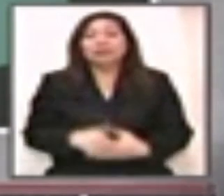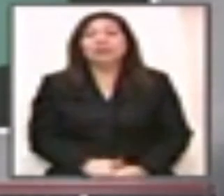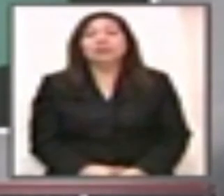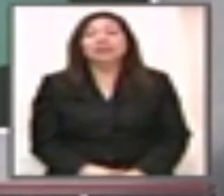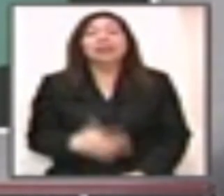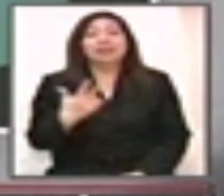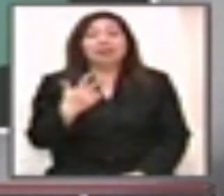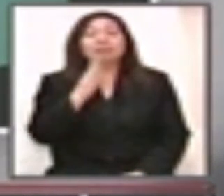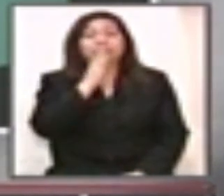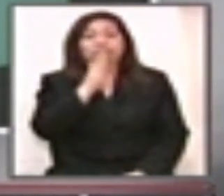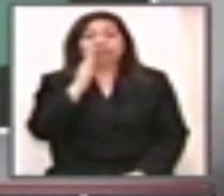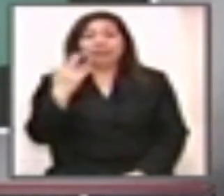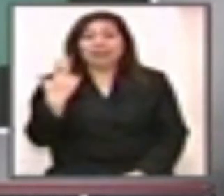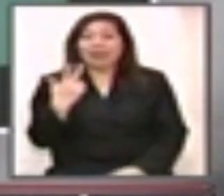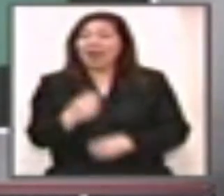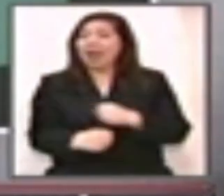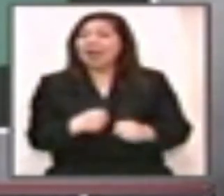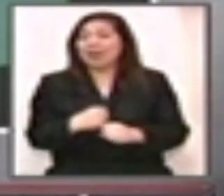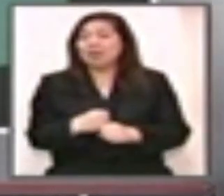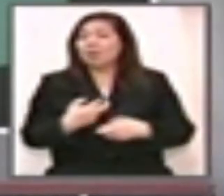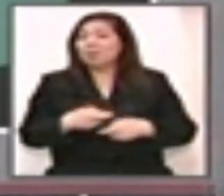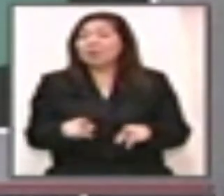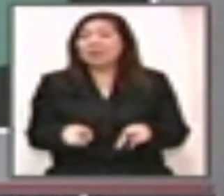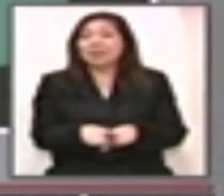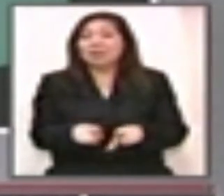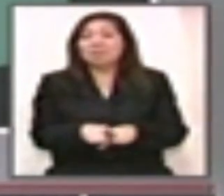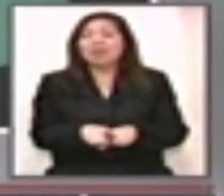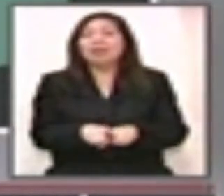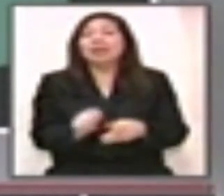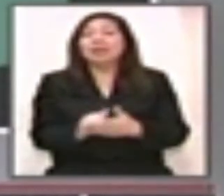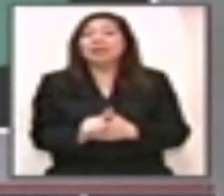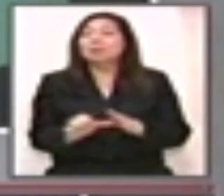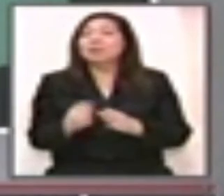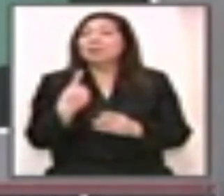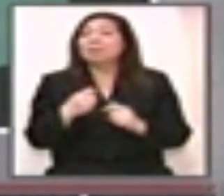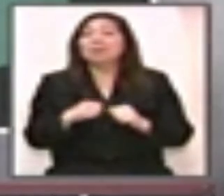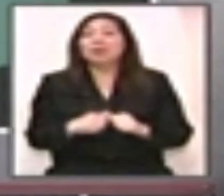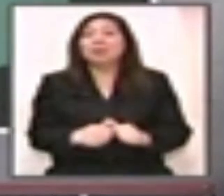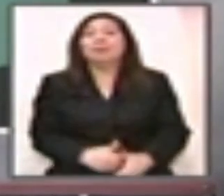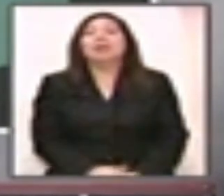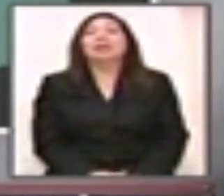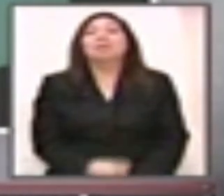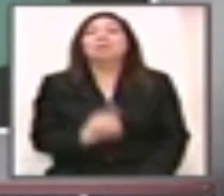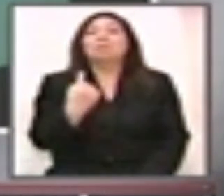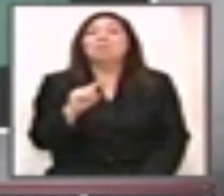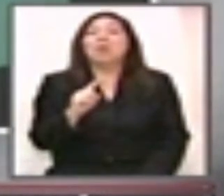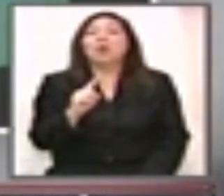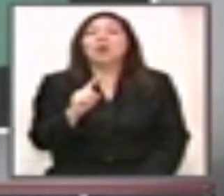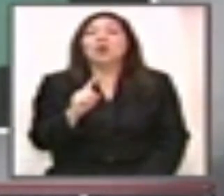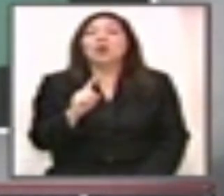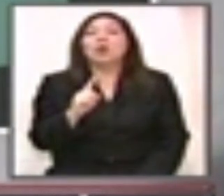de 3 dígitos en lo que va del año, promovida también por las campañas que estamos haciendo permanentemente y por